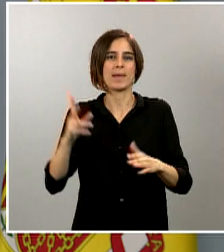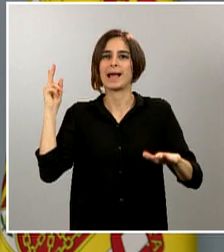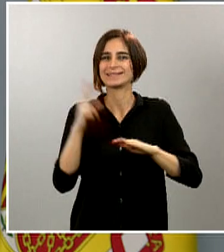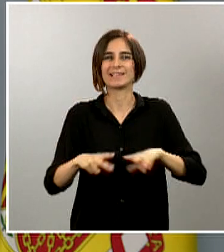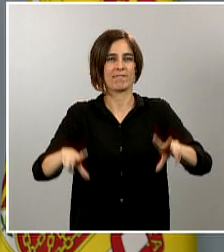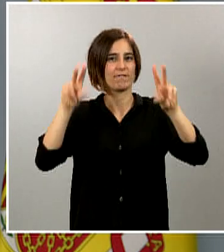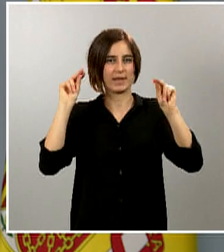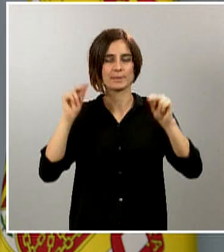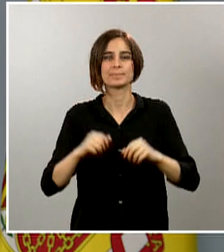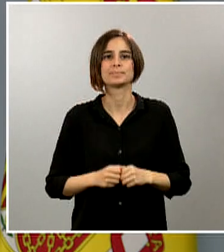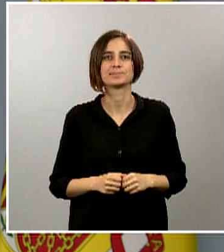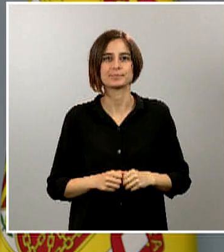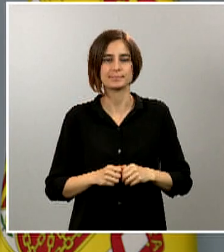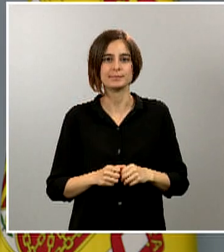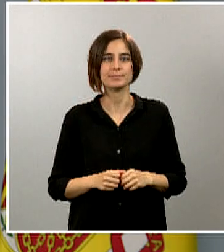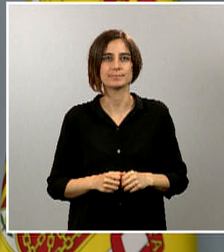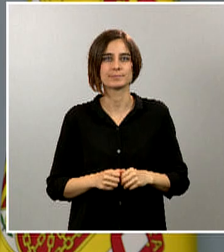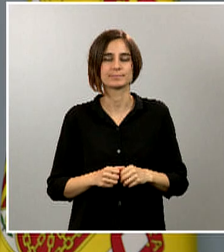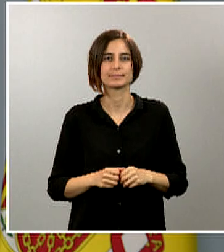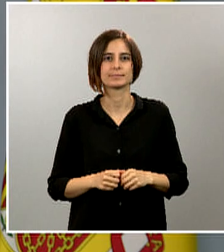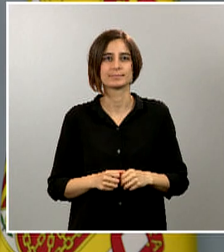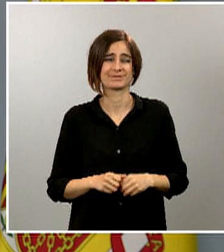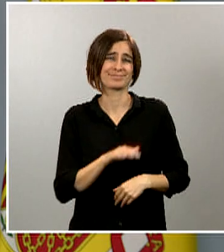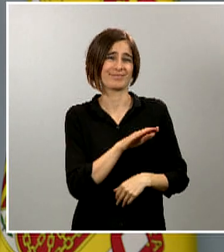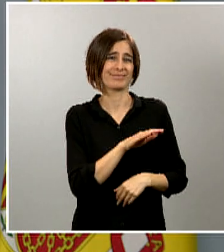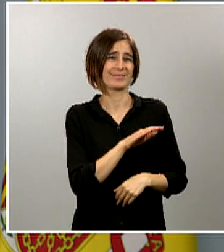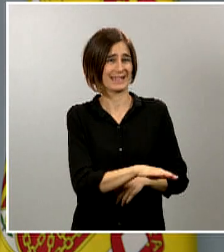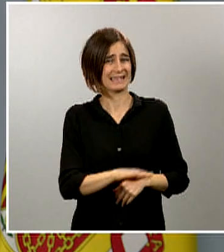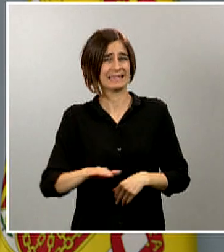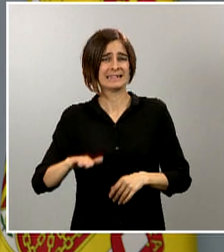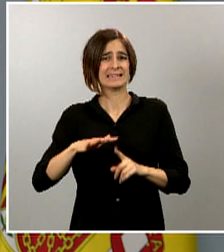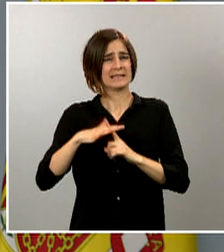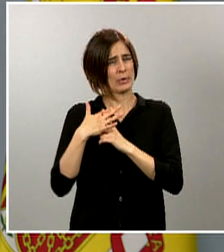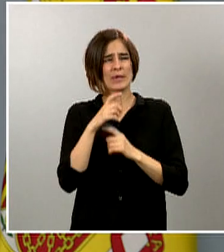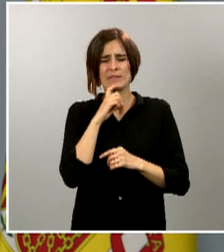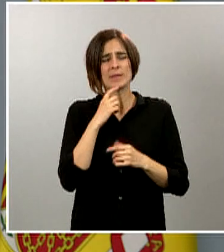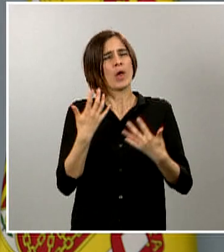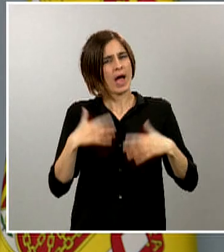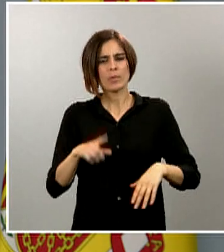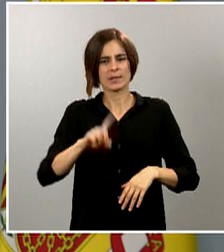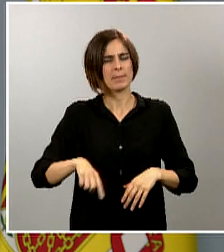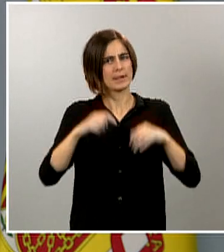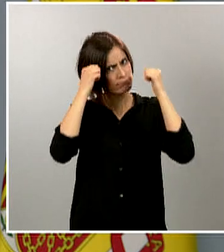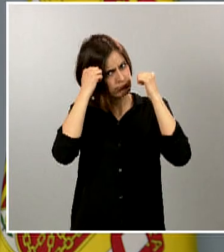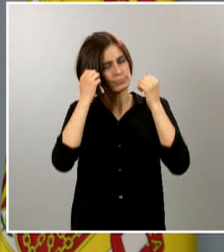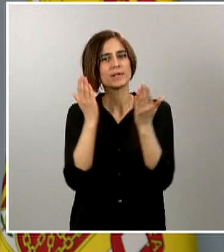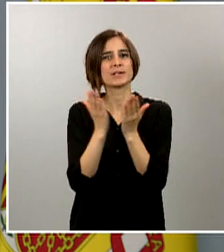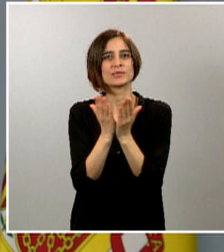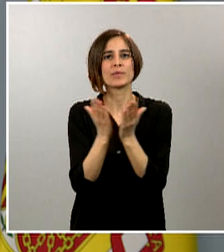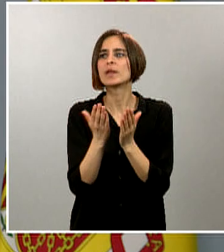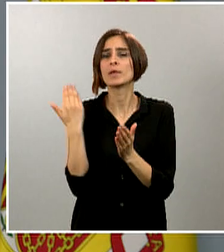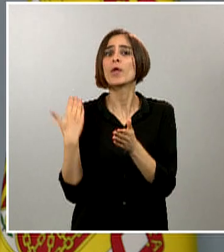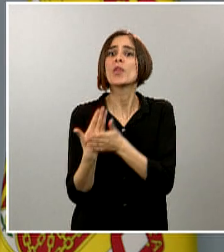nuestros chicos y chicas, en situaciones difíciles, pero también van a seguir estudiando. Estos días también dejarán. Han estado estudiando online, han estado estudiando con